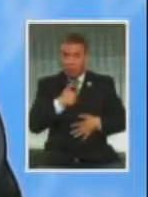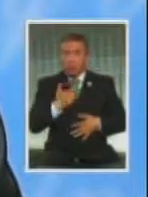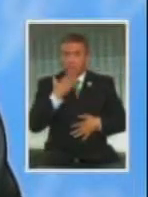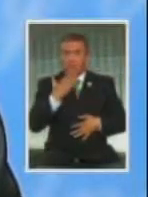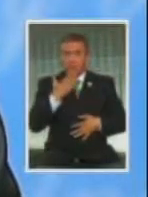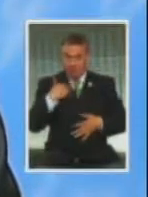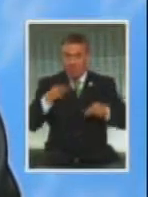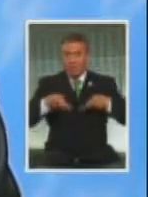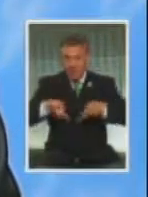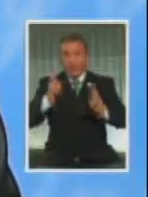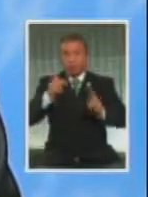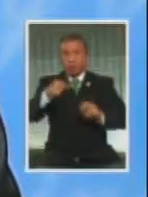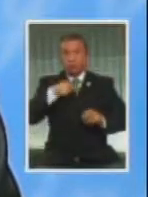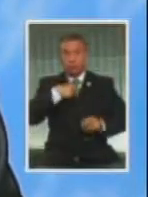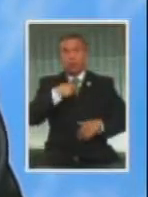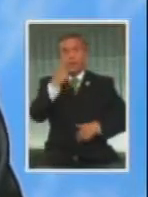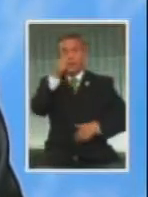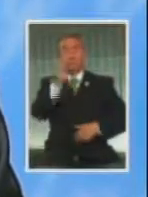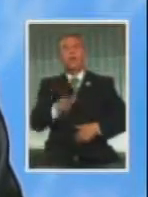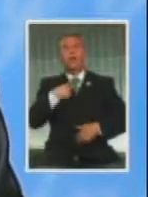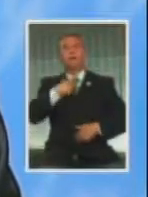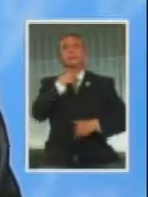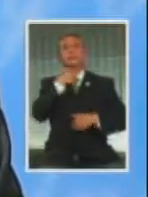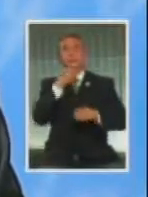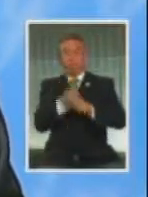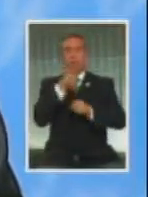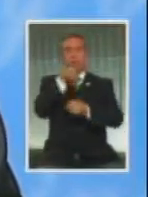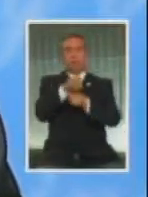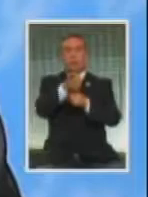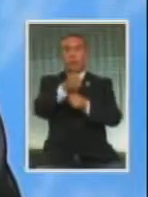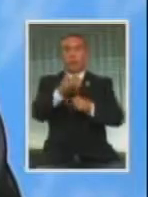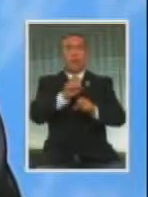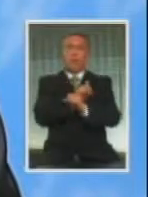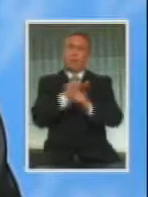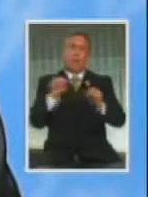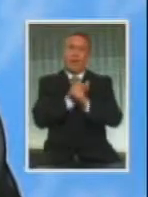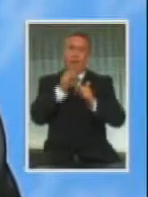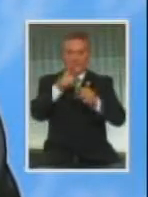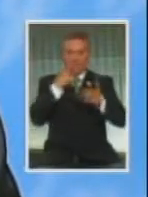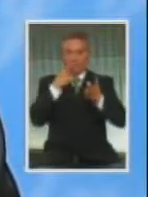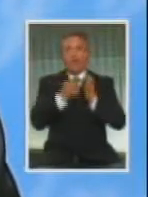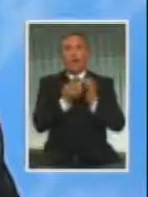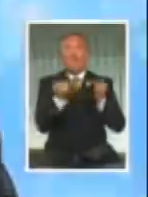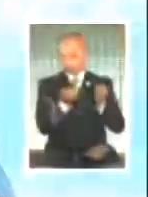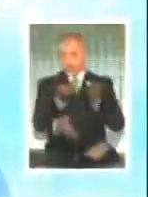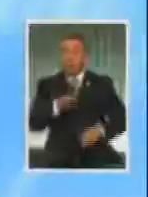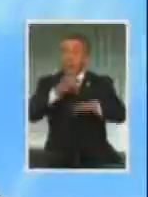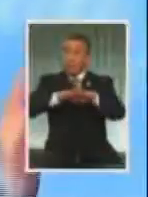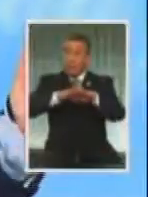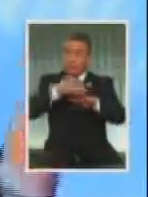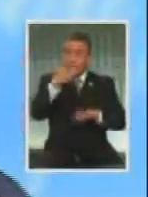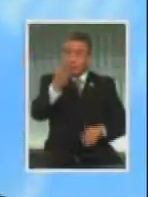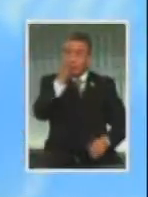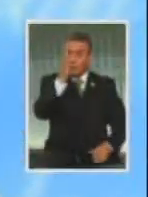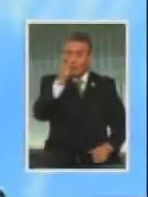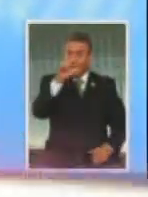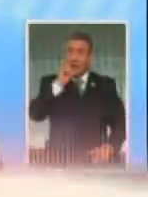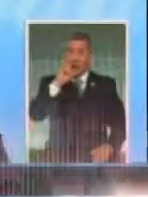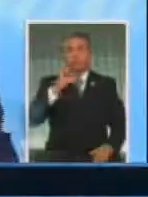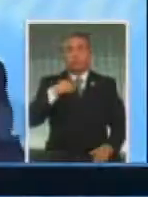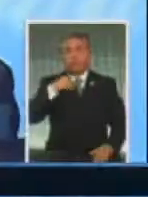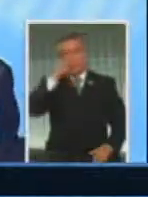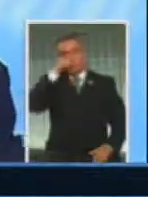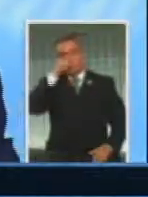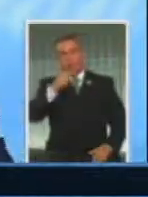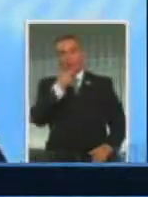Una persona que aspira a la presidenta de la República no puede estar en los informes de Transparencia Internacional en esas condiciones. Le quiero decir al senador Frei que